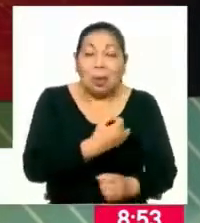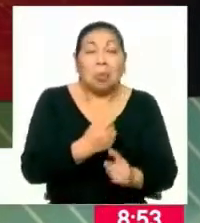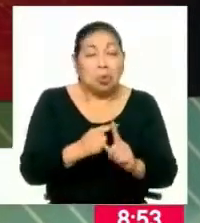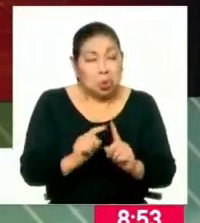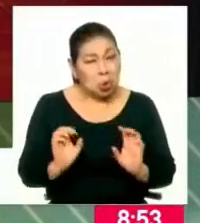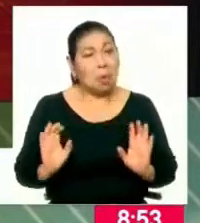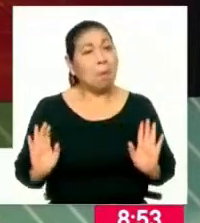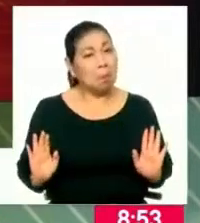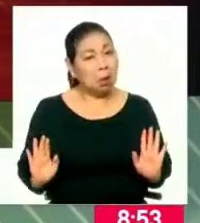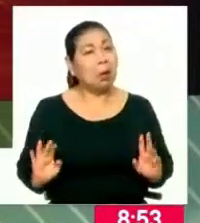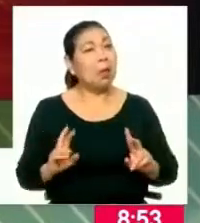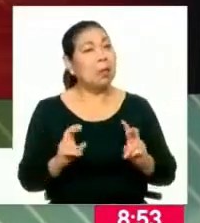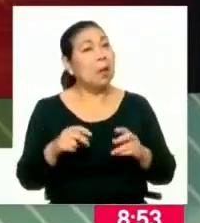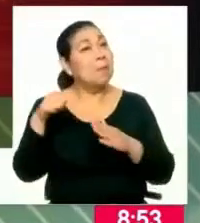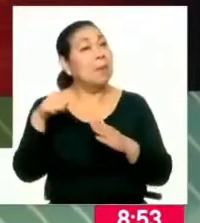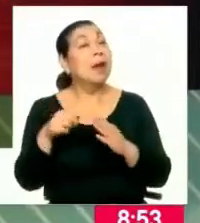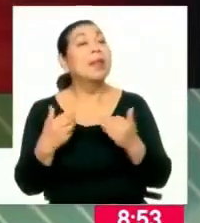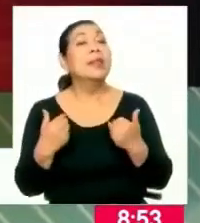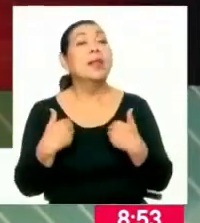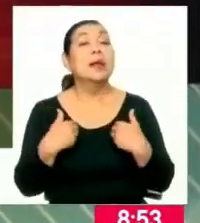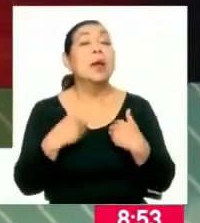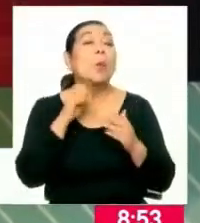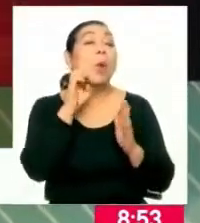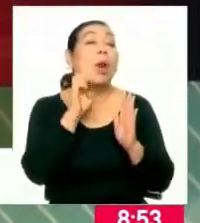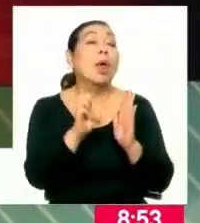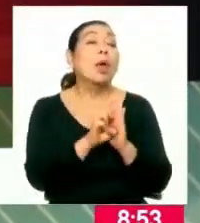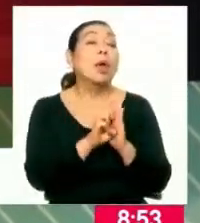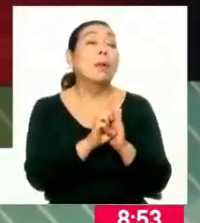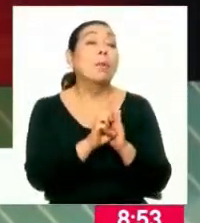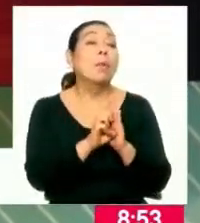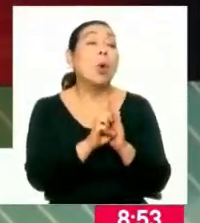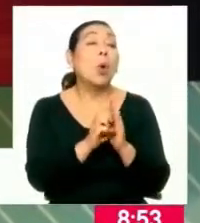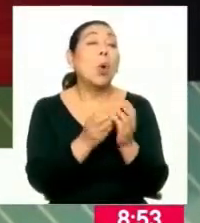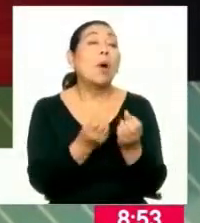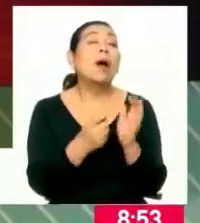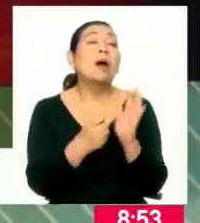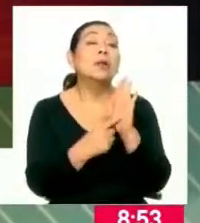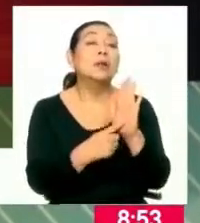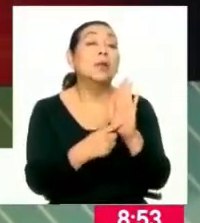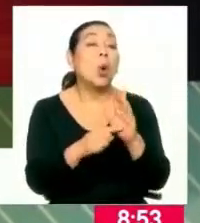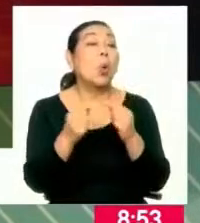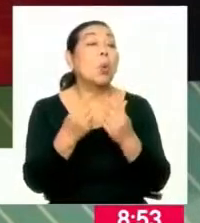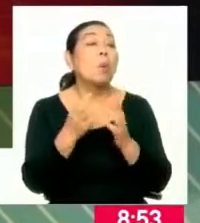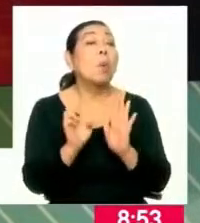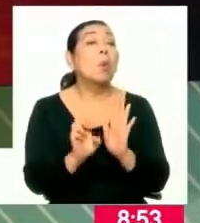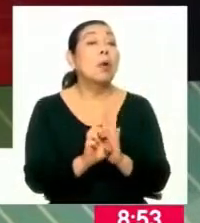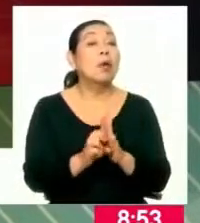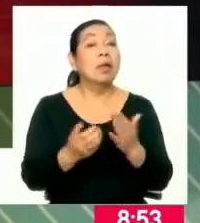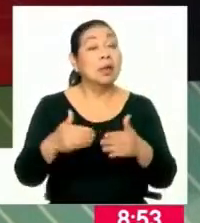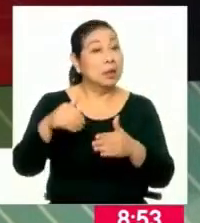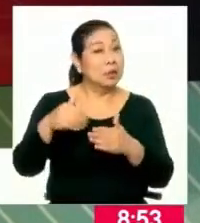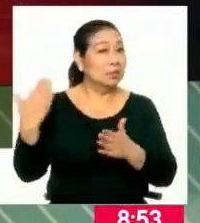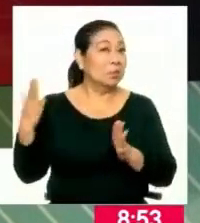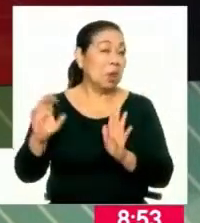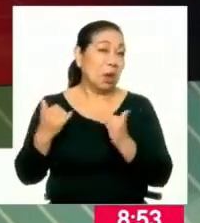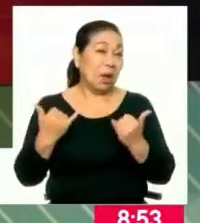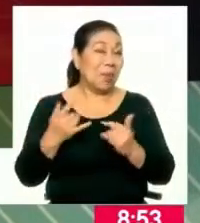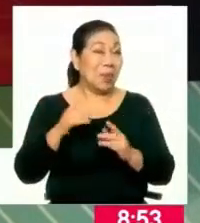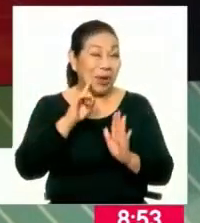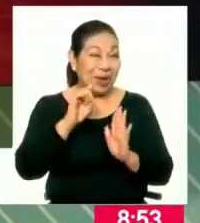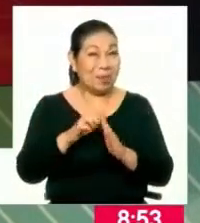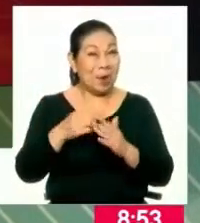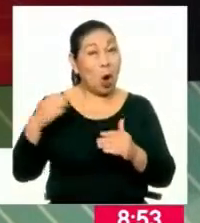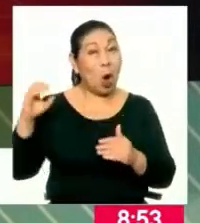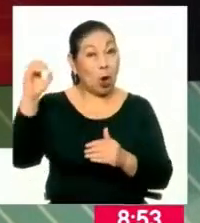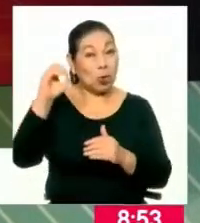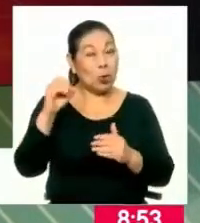parte. Hay temas más de fondo. Se tiene que ir, por ejemplo, a la naturaleza misma de la representación política. Por ejemplo, vamos a tener elecciones ahorita de alcaldes